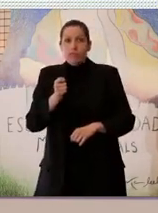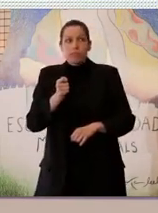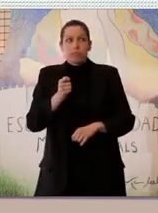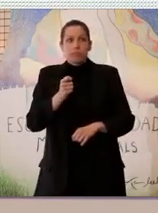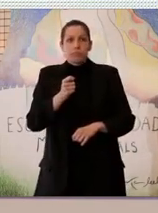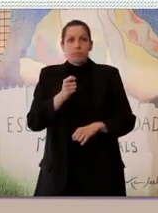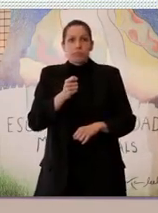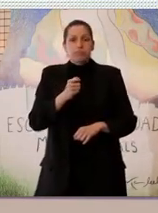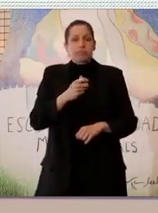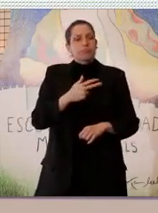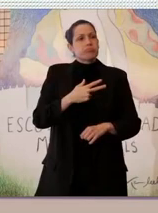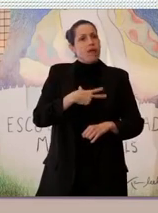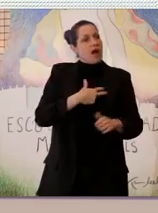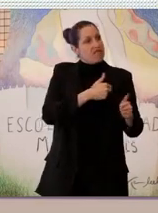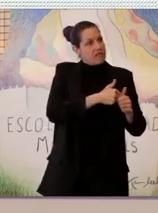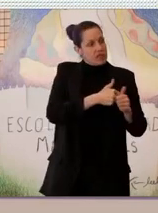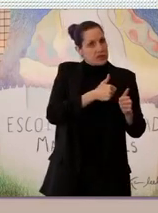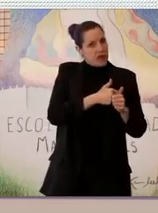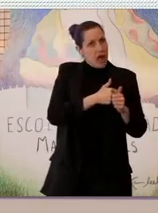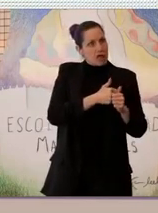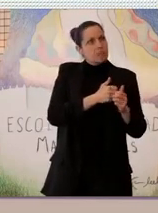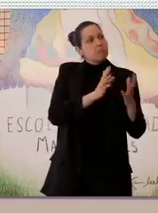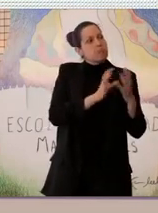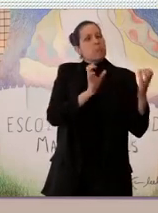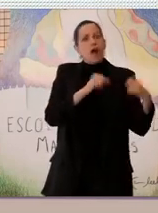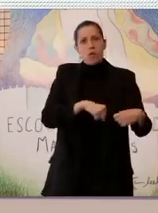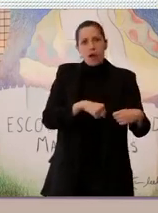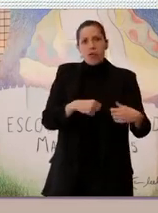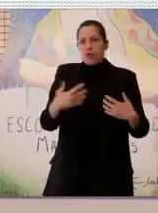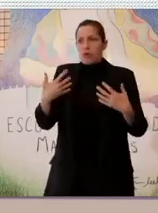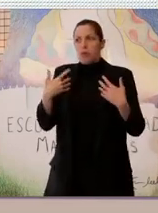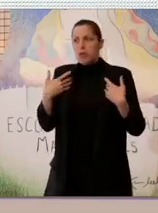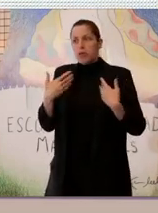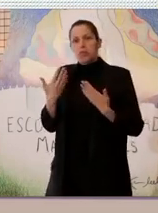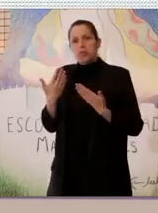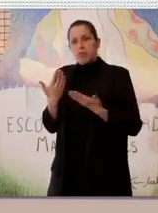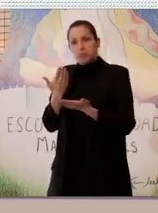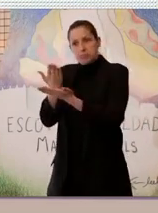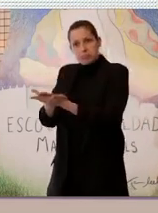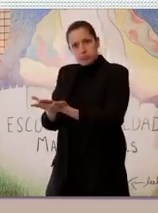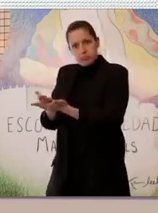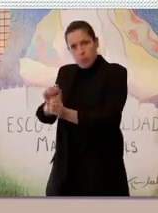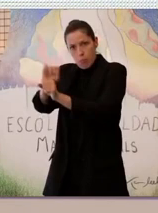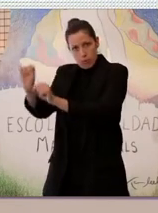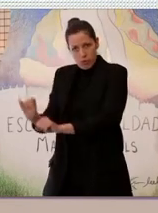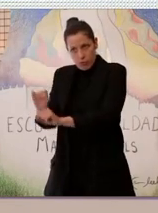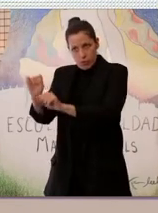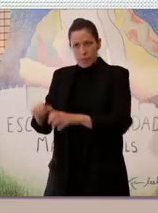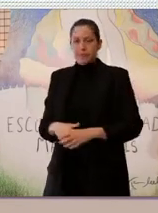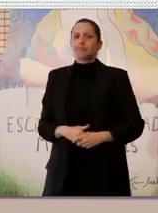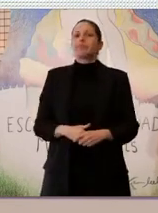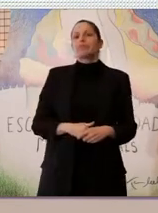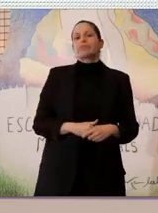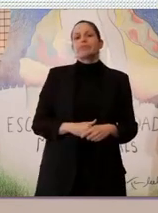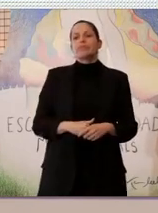la víctima no la ha querido. Luego nos vamos a enfrentar al problema de cómo vamos a ejecutar esas medidas